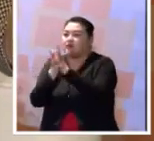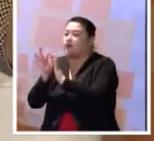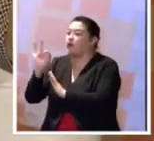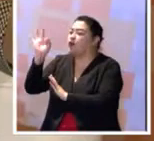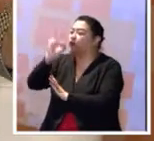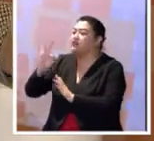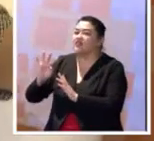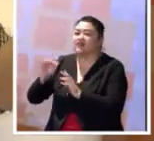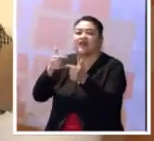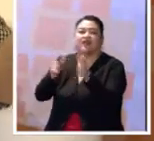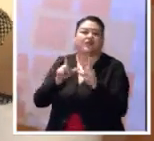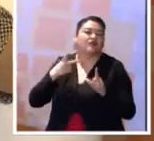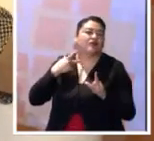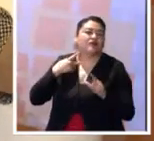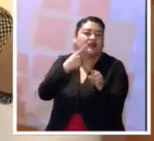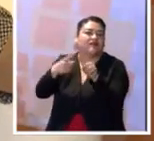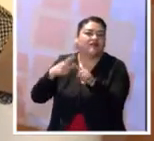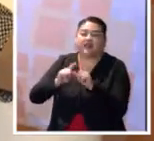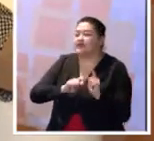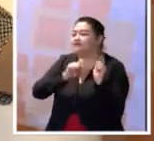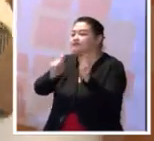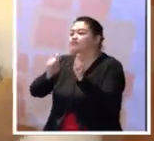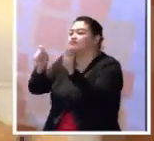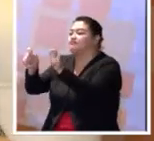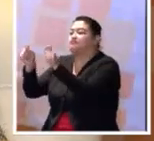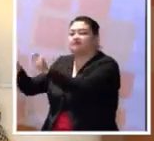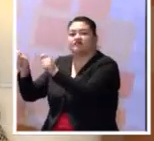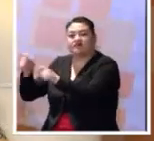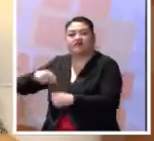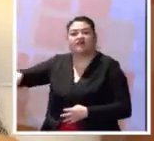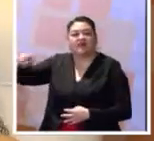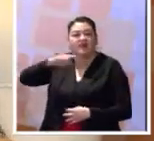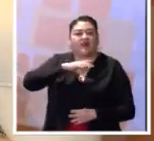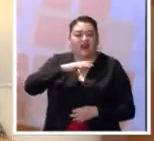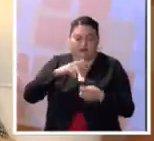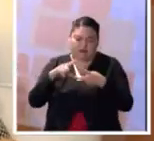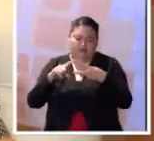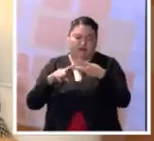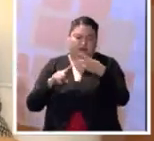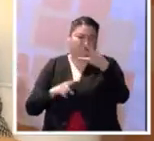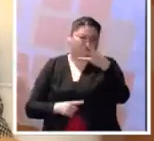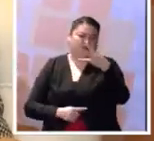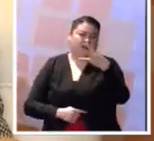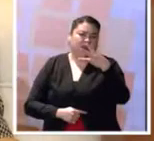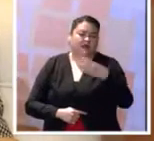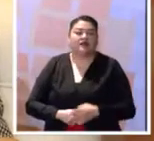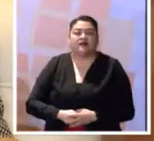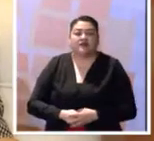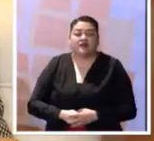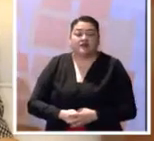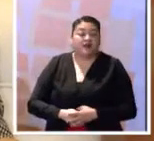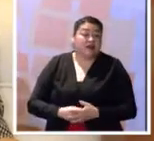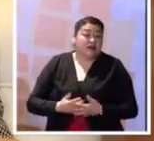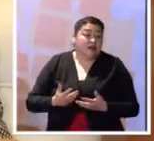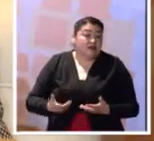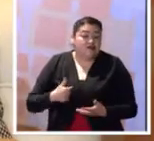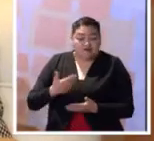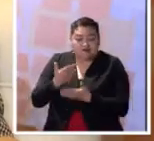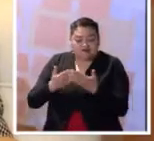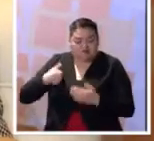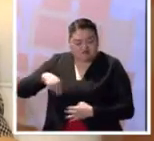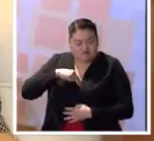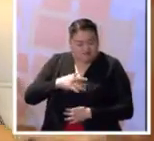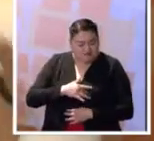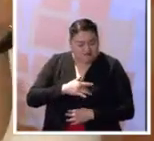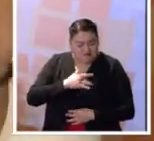la alternancia, en la integración de órgano. Y tenemos estas tres herramientas. Hoy nos